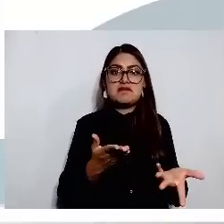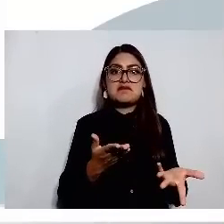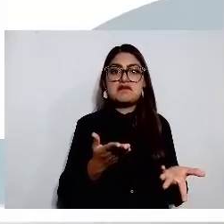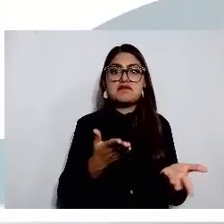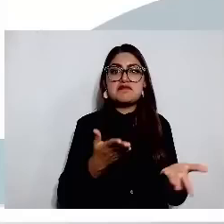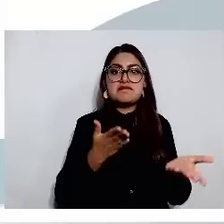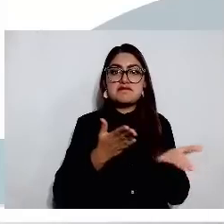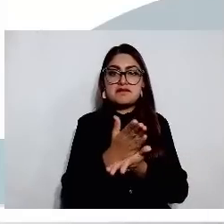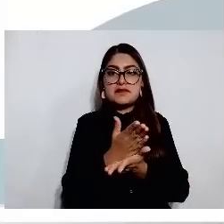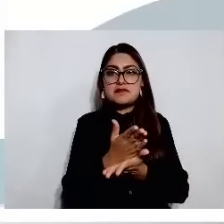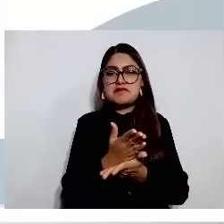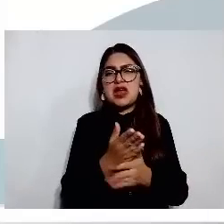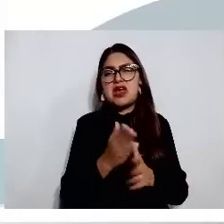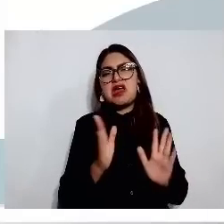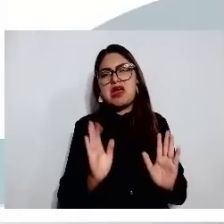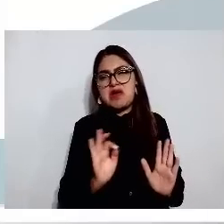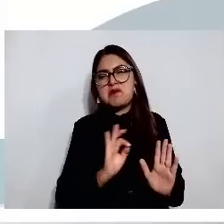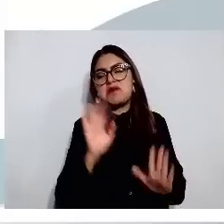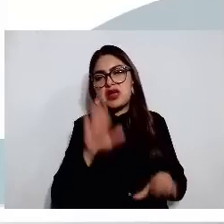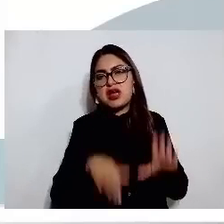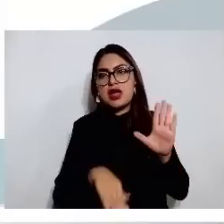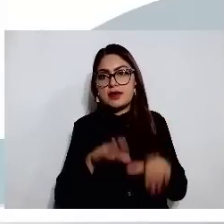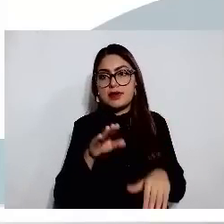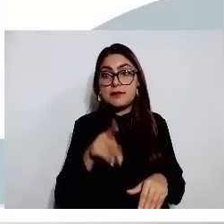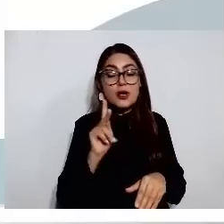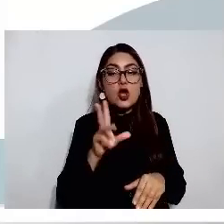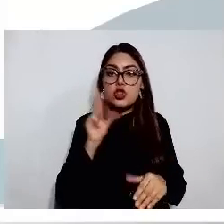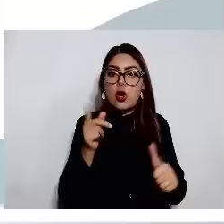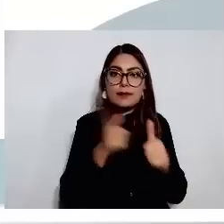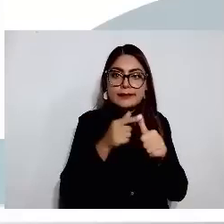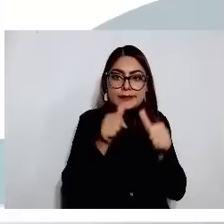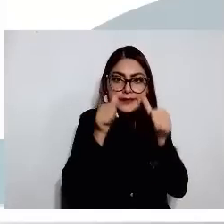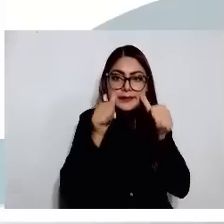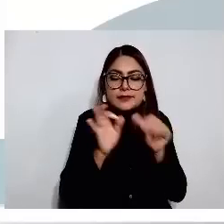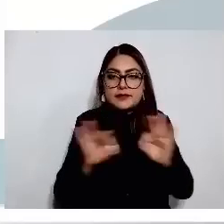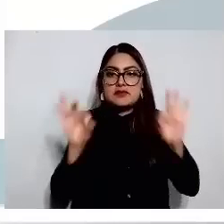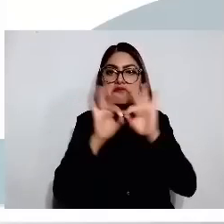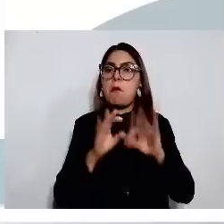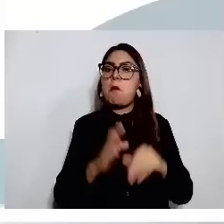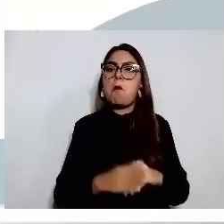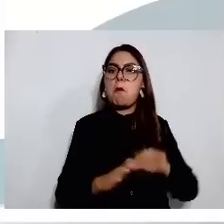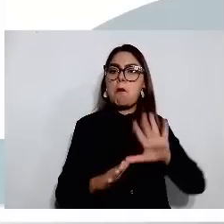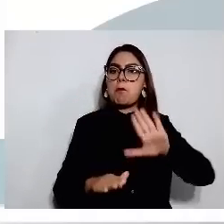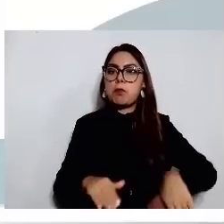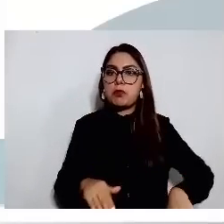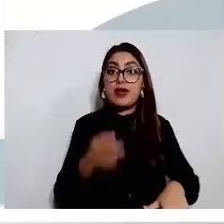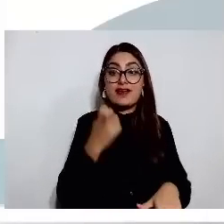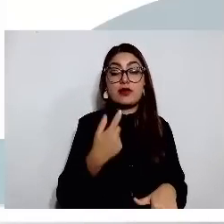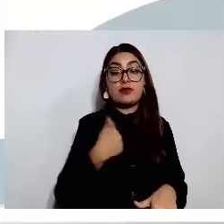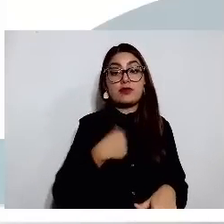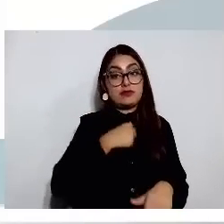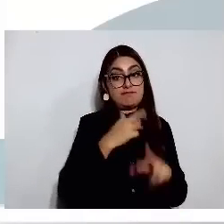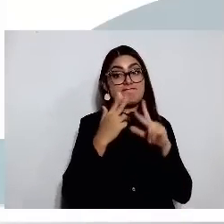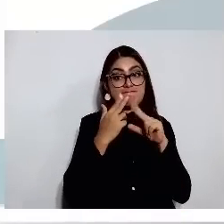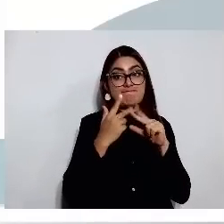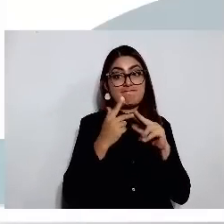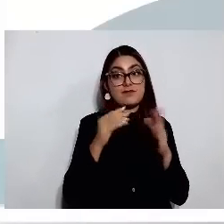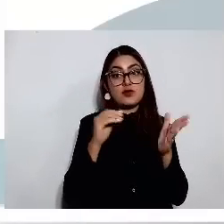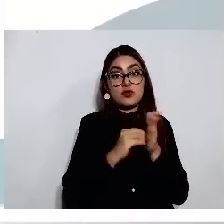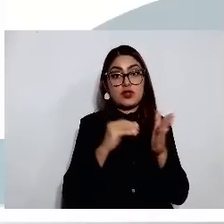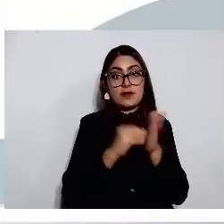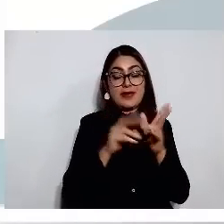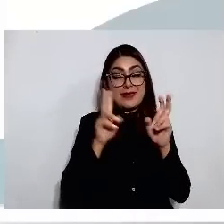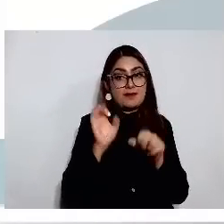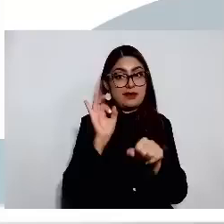principal. Entonces, esto nos preocupa y nos sigue diciendo como muchas cosas en términos de protección. Mecanismos